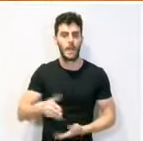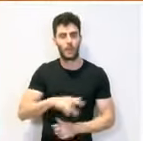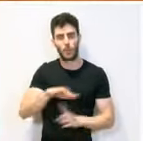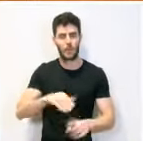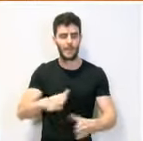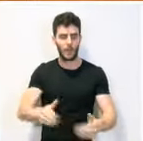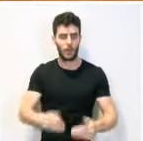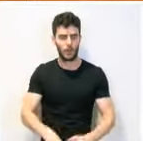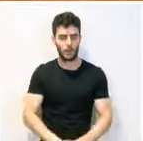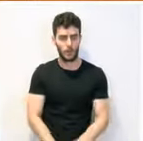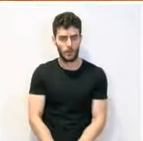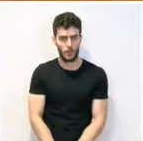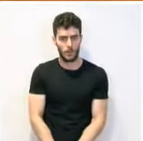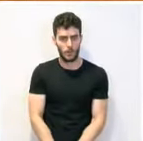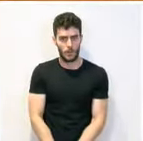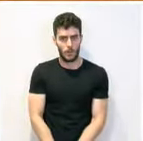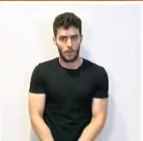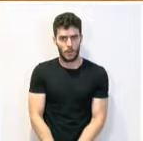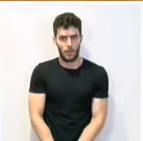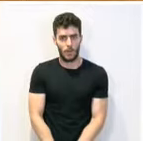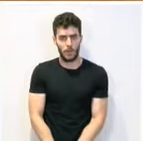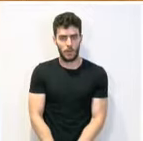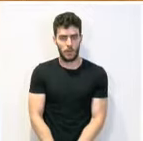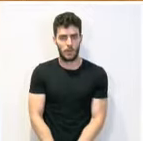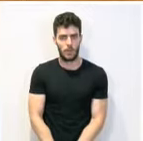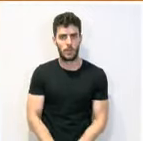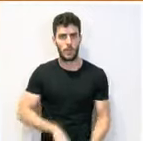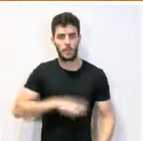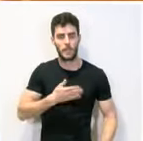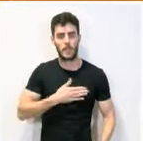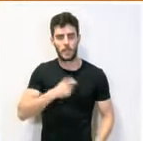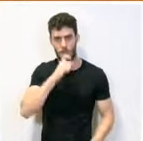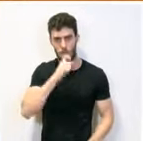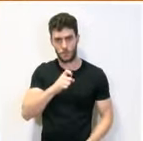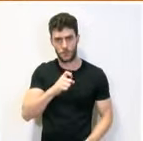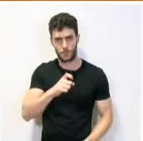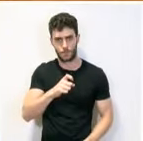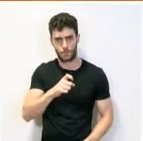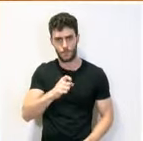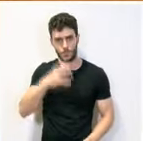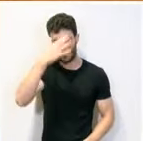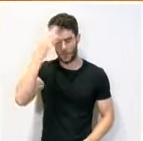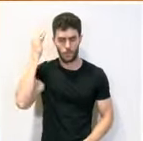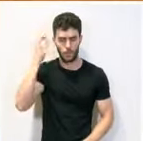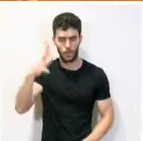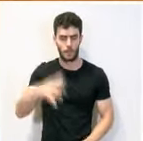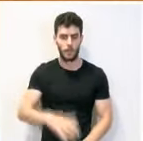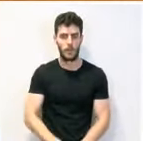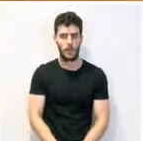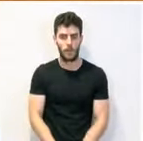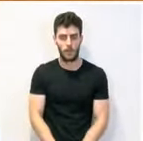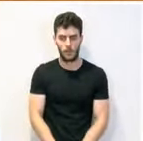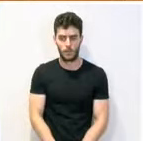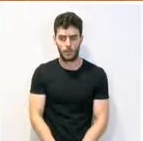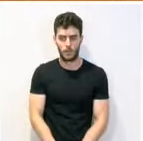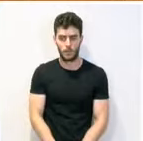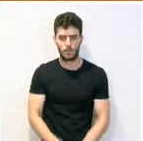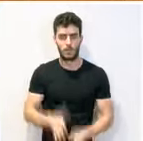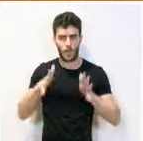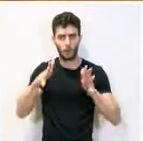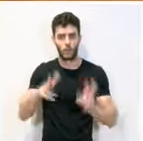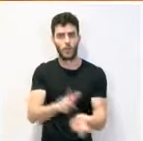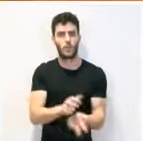medioambiental. Mañana anunciaremos por fin se publicará, me informaba el consejero de